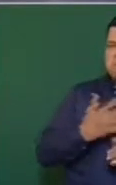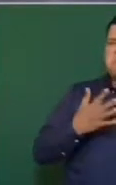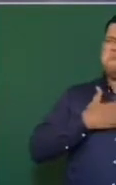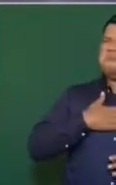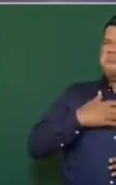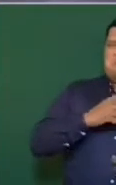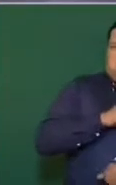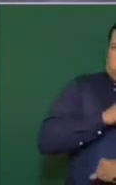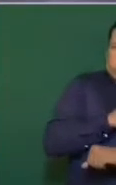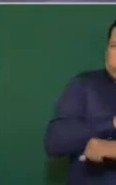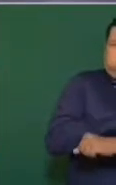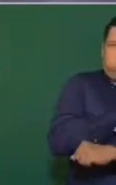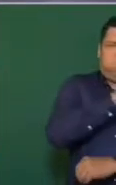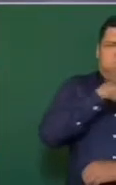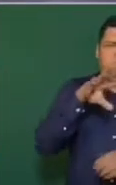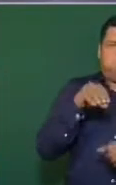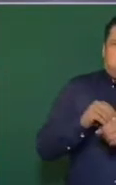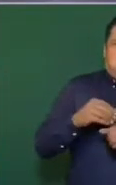todopoderoso,